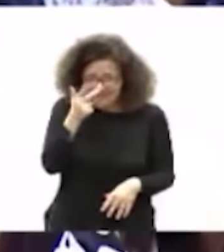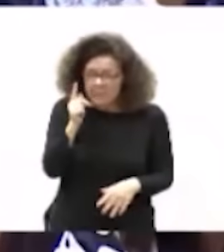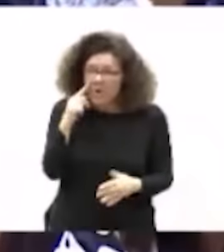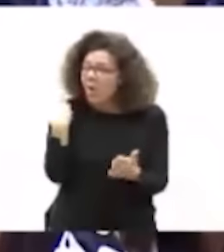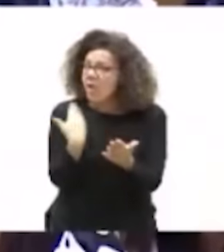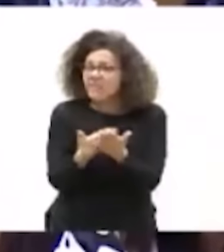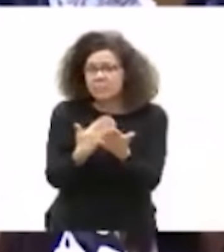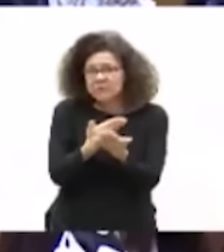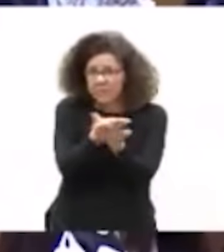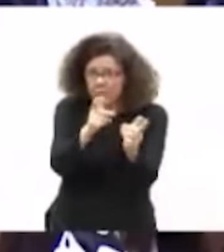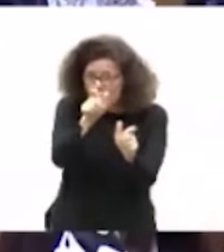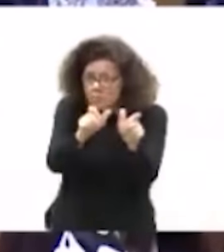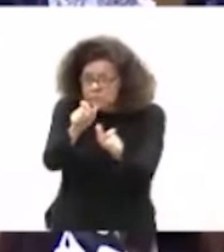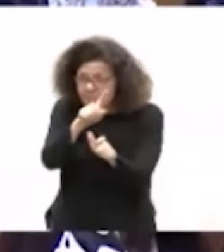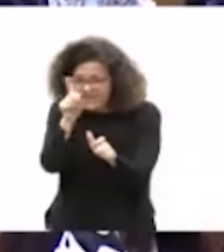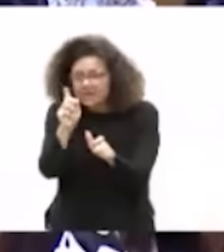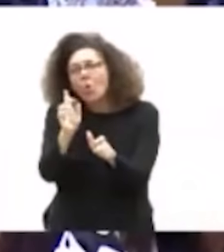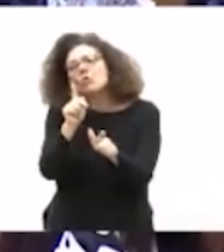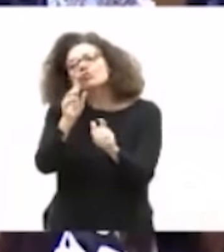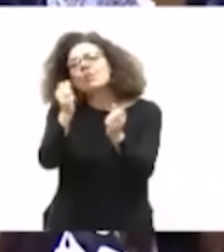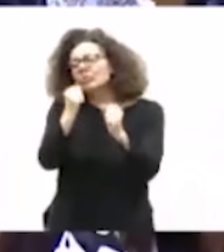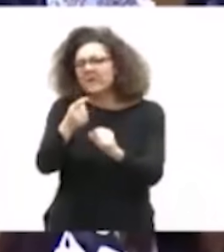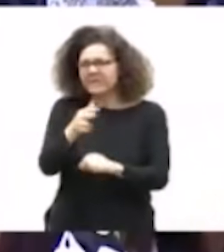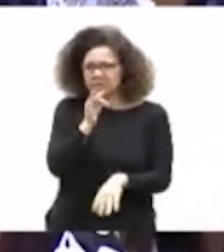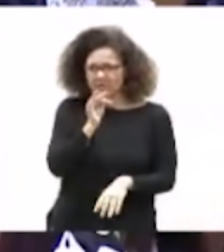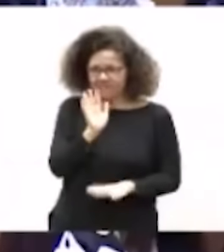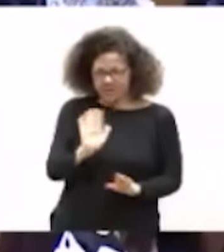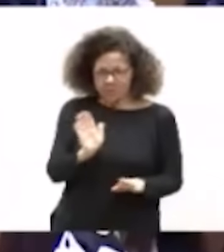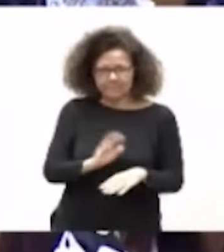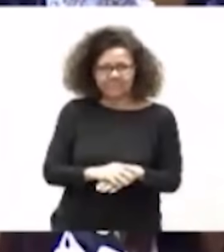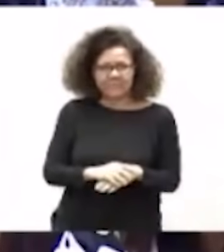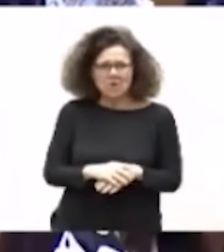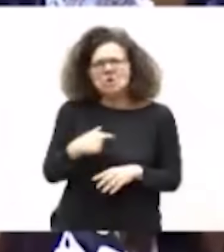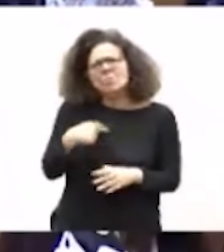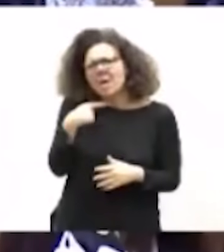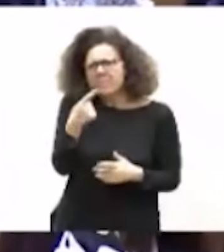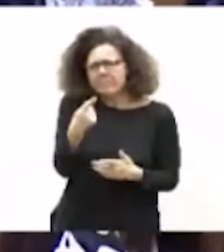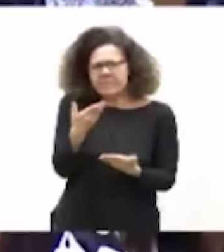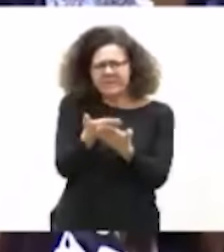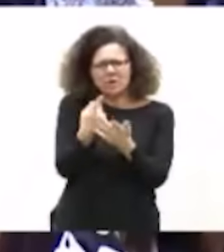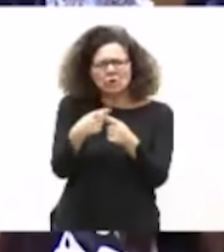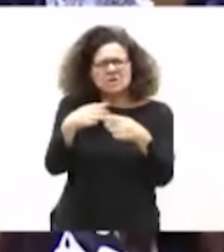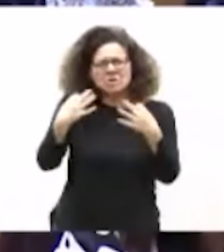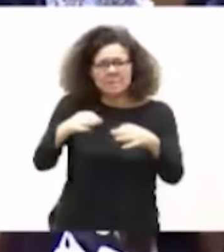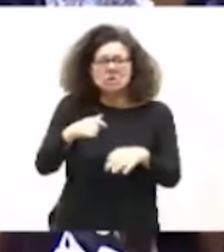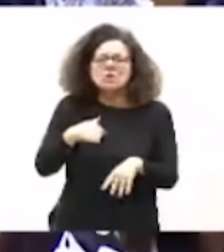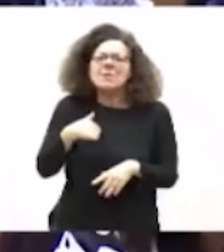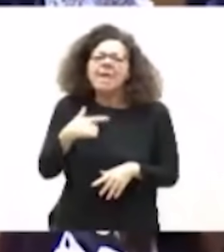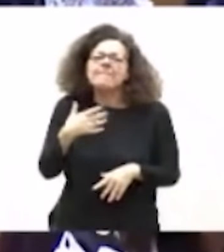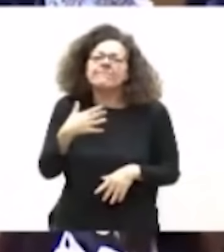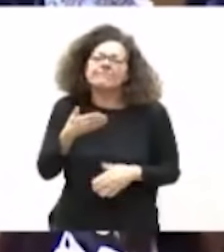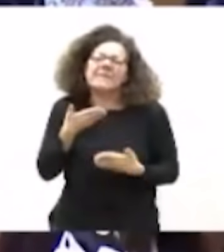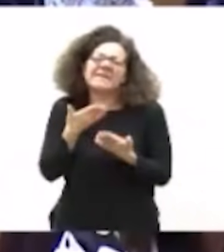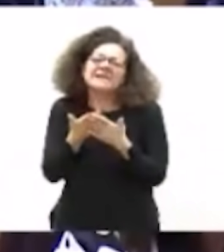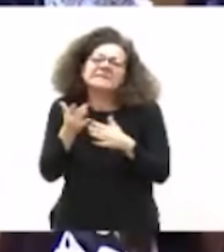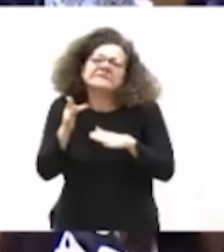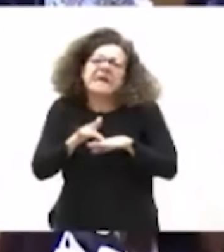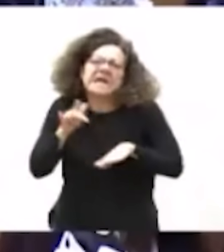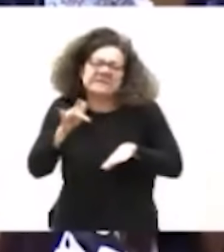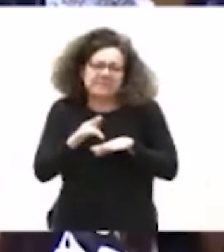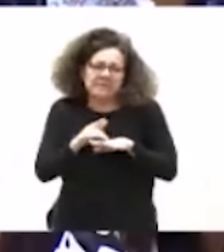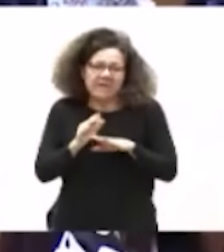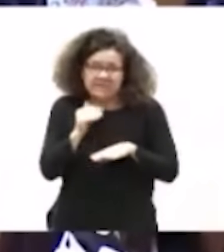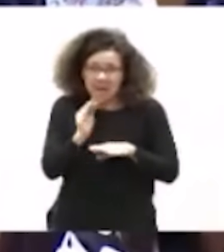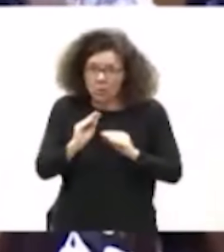con los madrileños y con sus autoridades. Y no, no es respeto, no voy a pedir cosas imposibles. Voy a pedirle sensibilidad en algo que es exclusivamente de